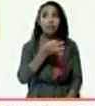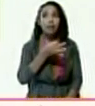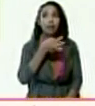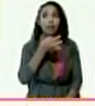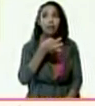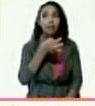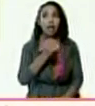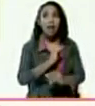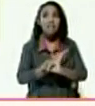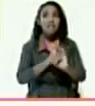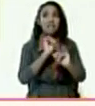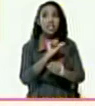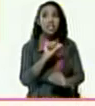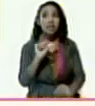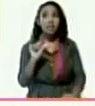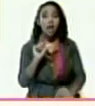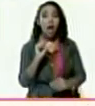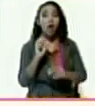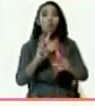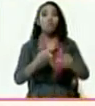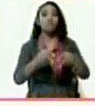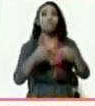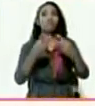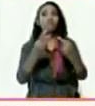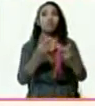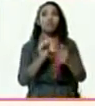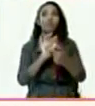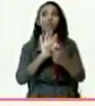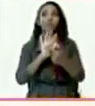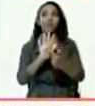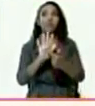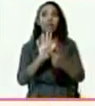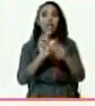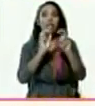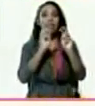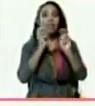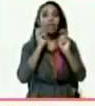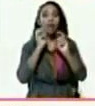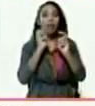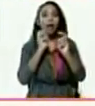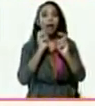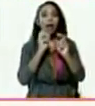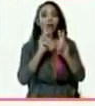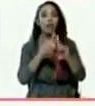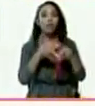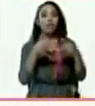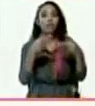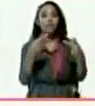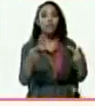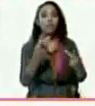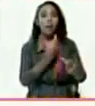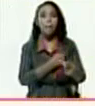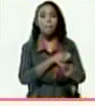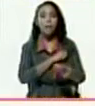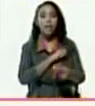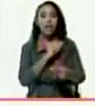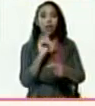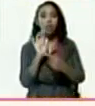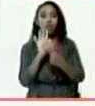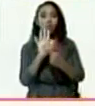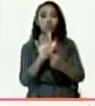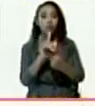Este fin de semana nuevamente aparece un titular en el diario ABC de España, en donde aparece usted en el